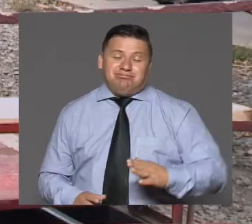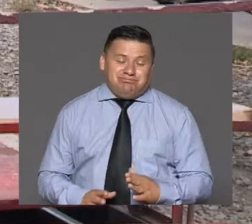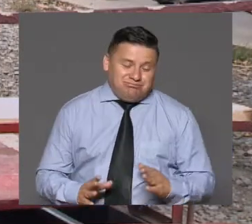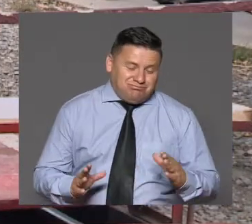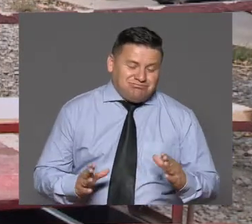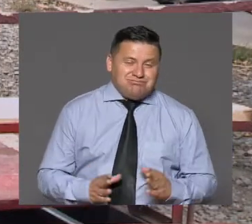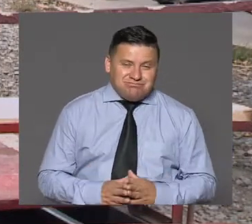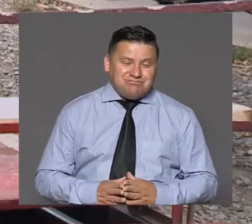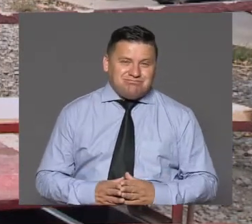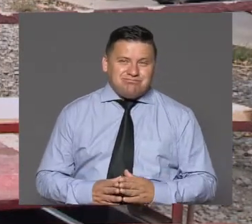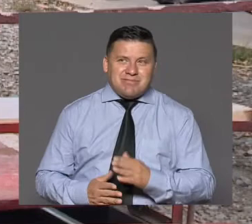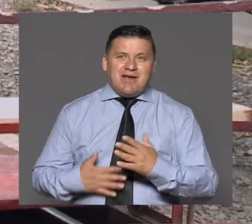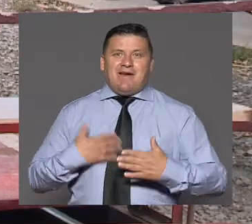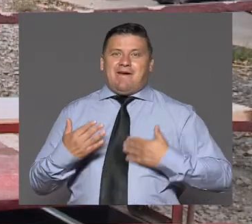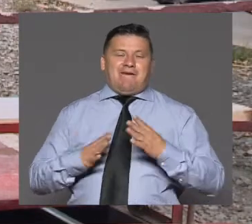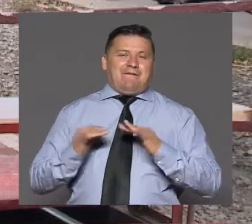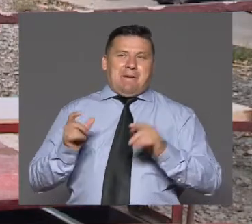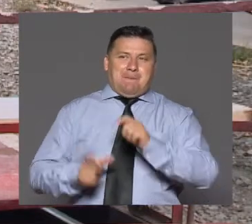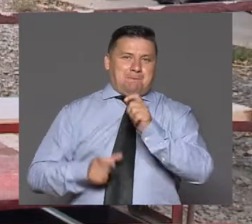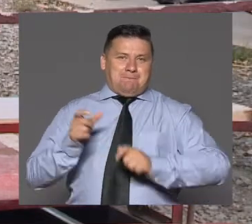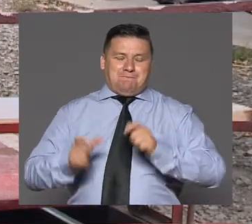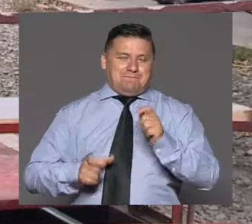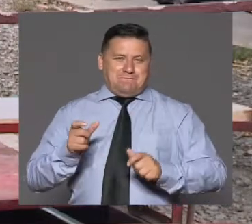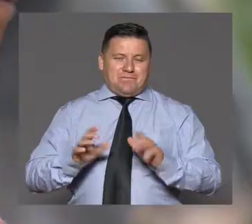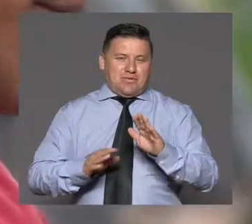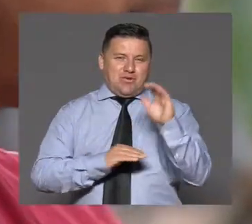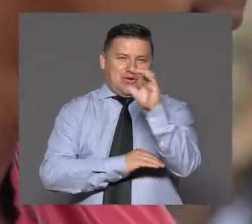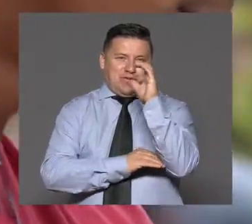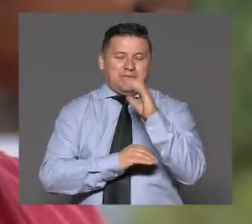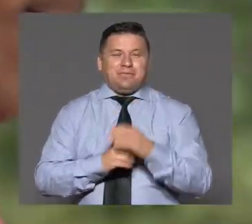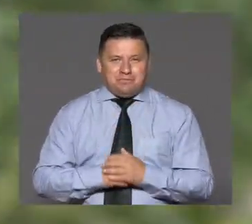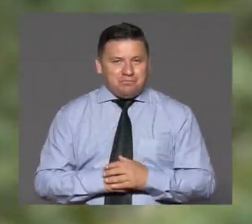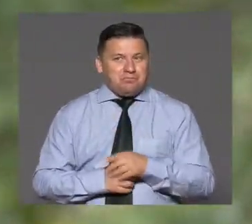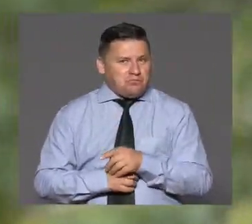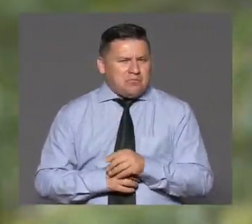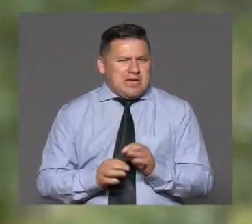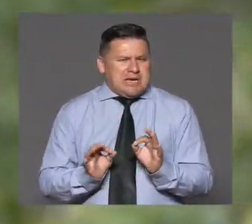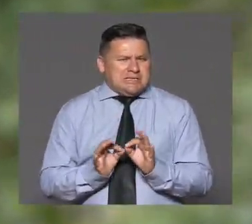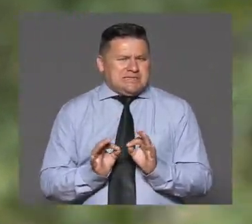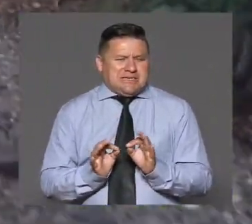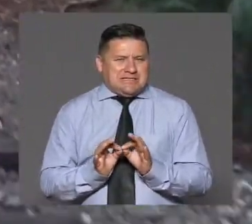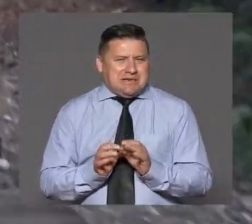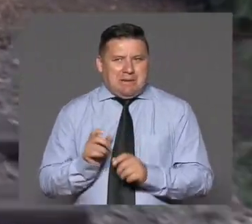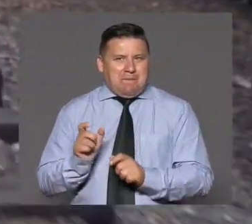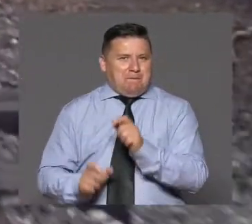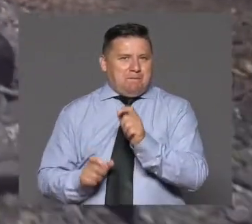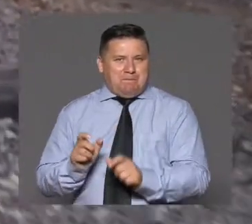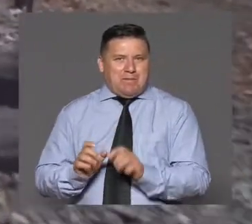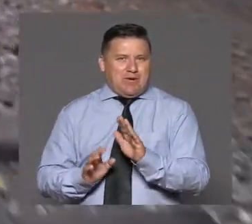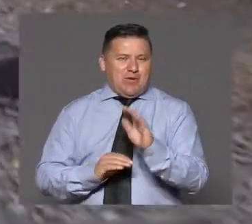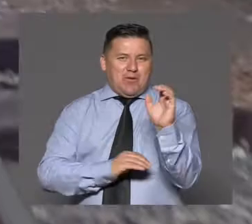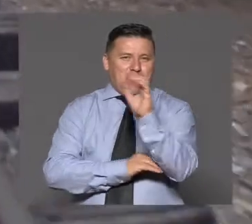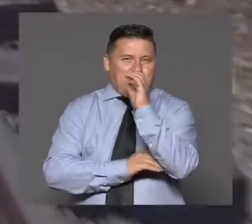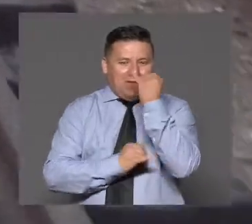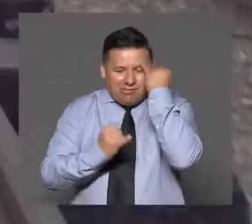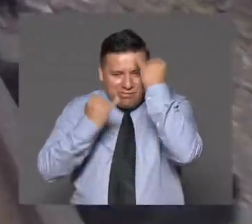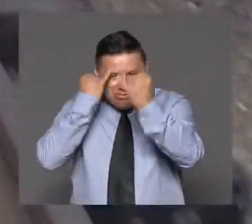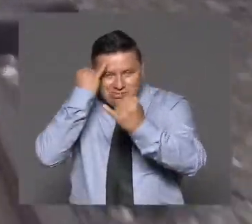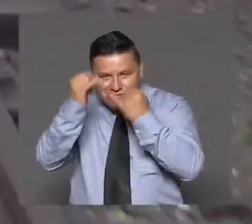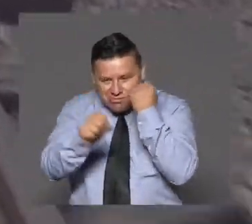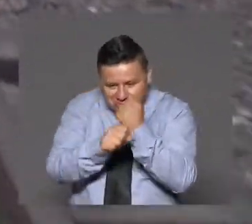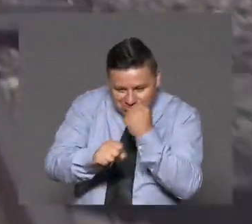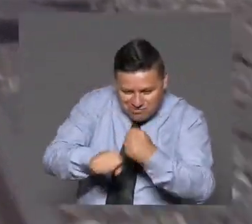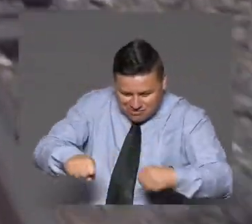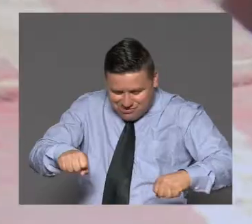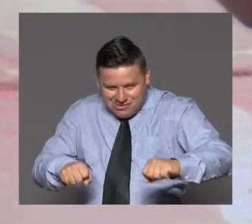y le agrada a mucha gente de Colombia. Así de sencilla y recursiva es la gente colombiana, ingeniosa y